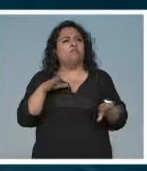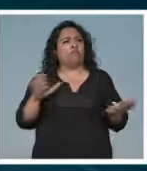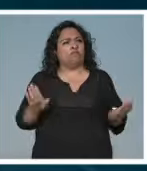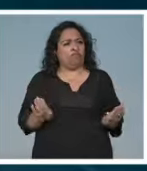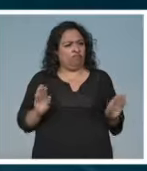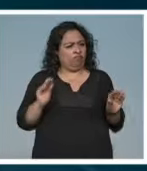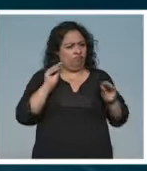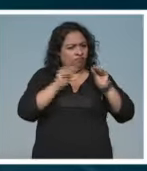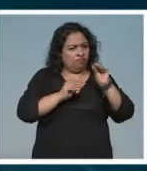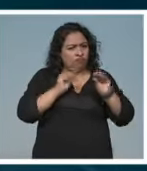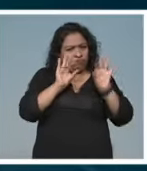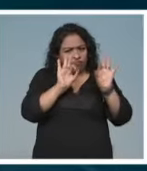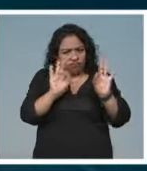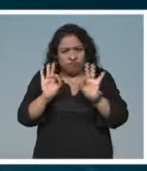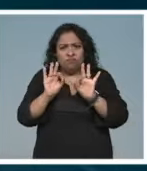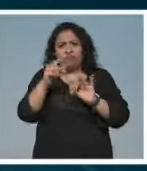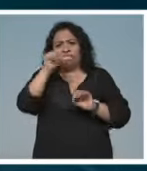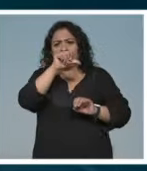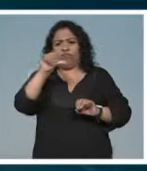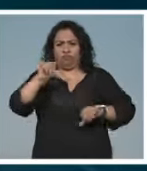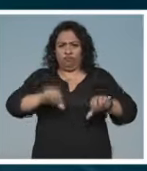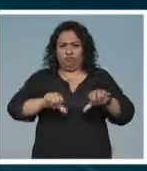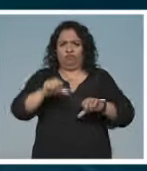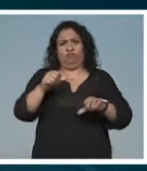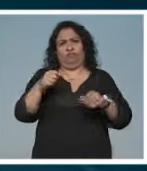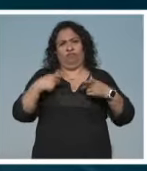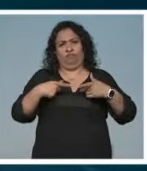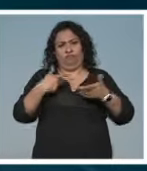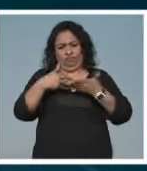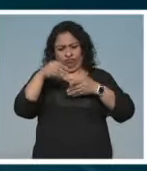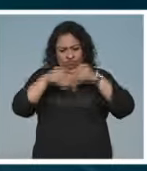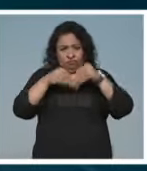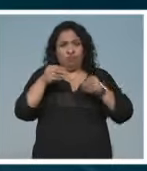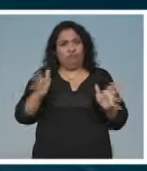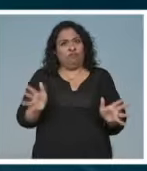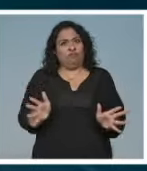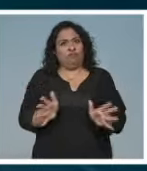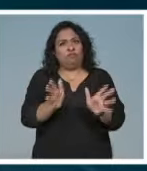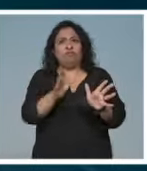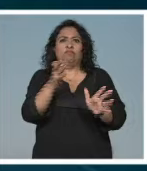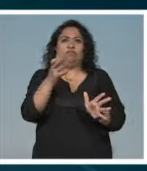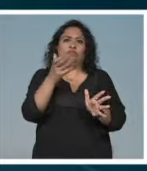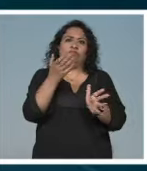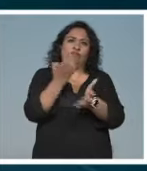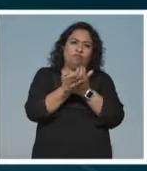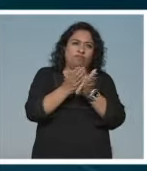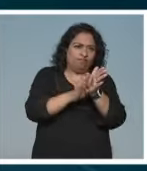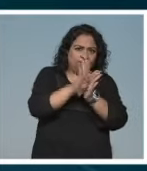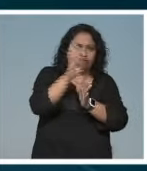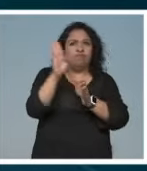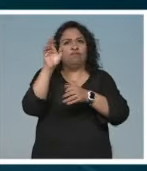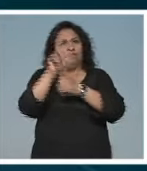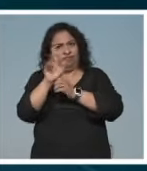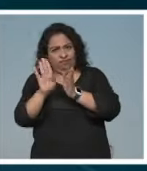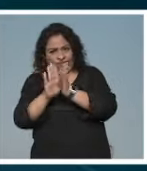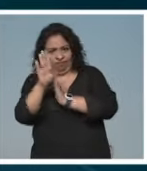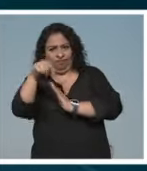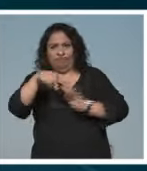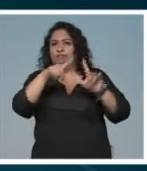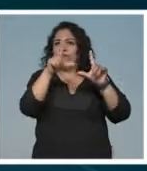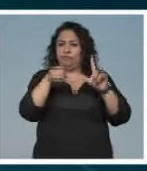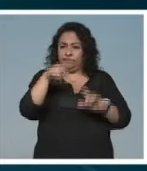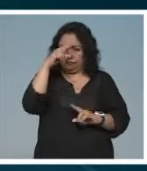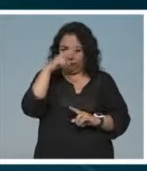condiciones propicias para que la actividad artesanal sea un motor de crecimiento tanto económico como cultural en